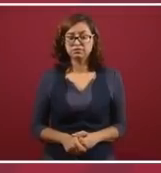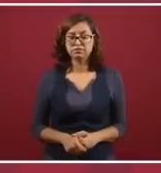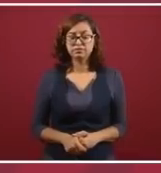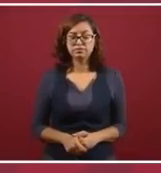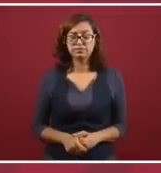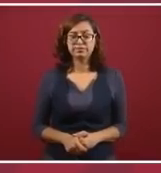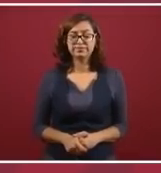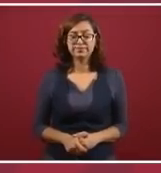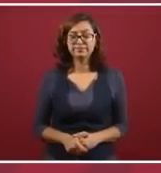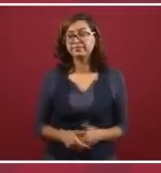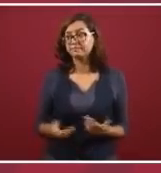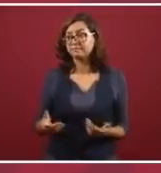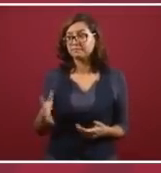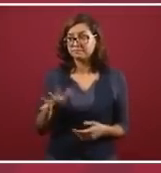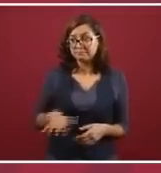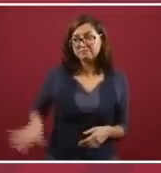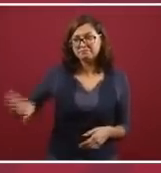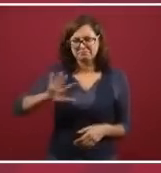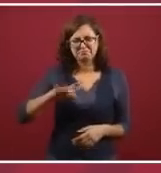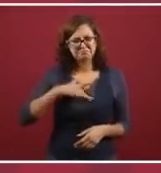se debe de hacer esa consulta,